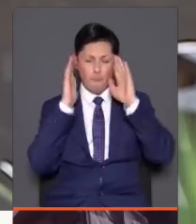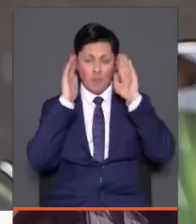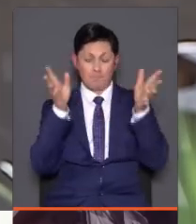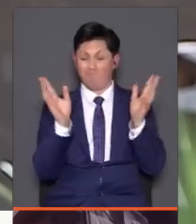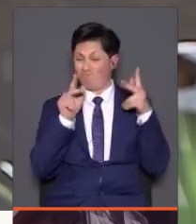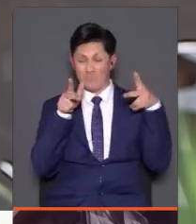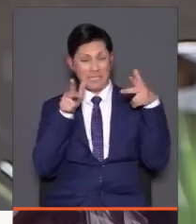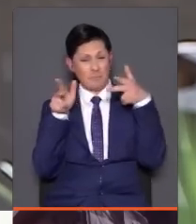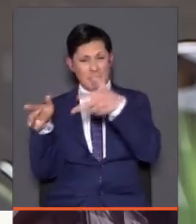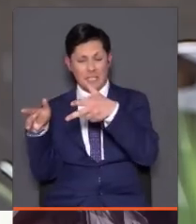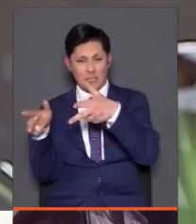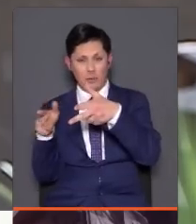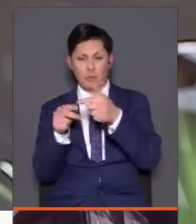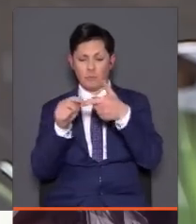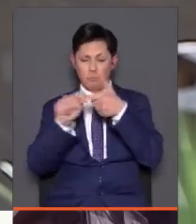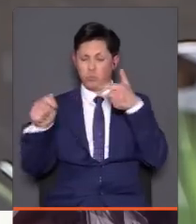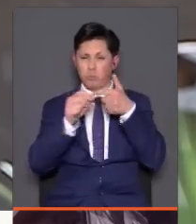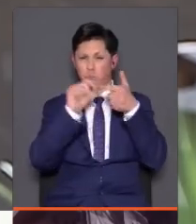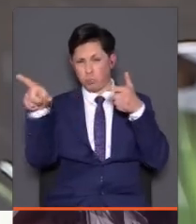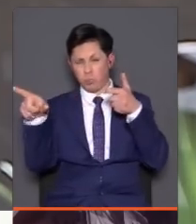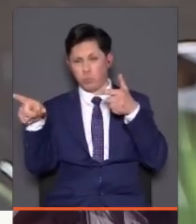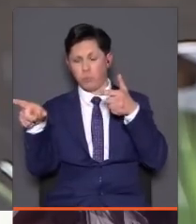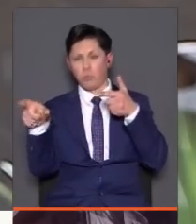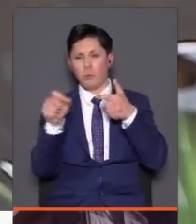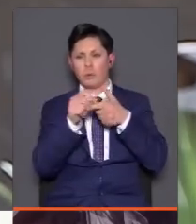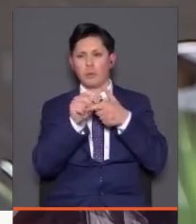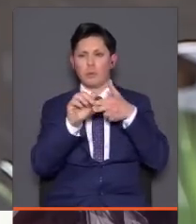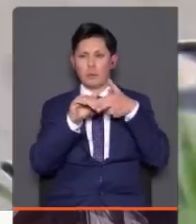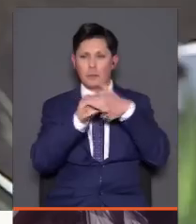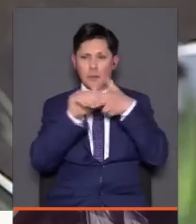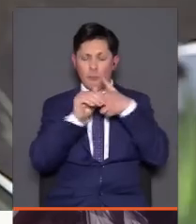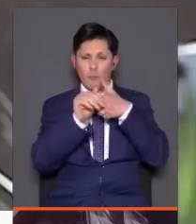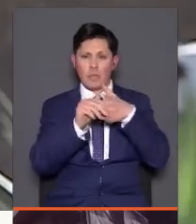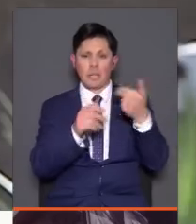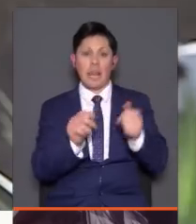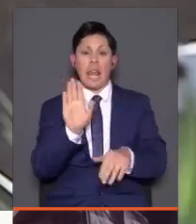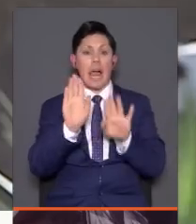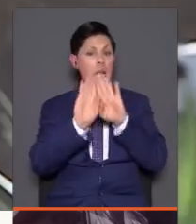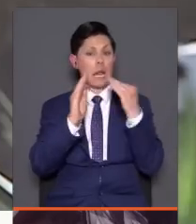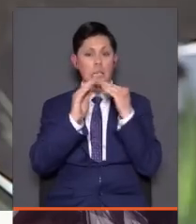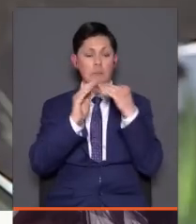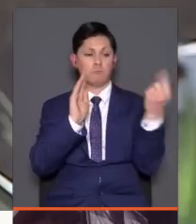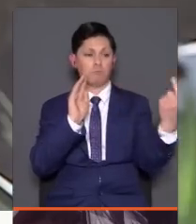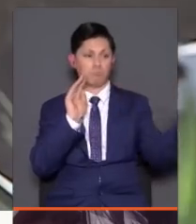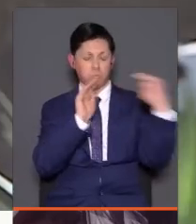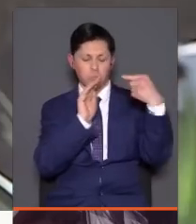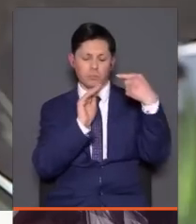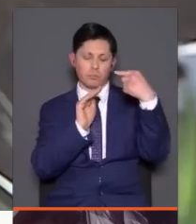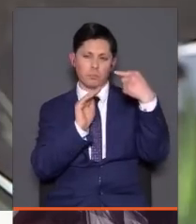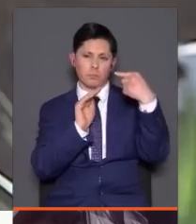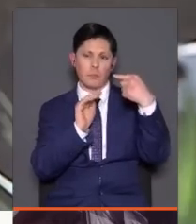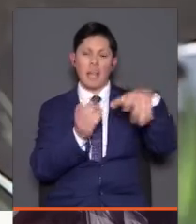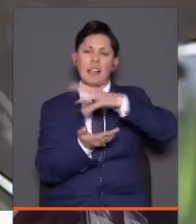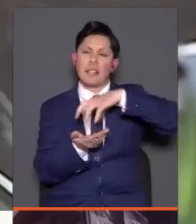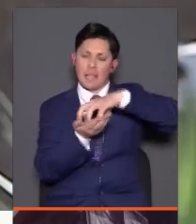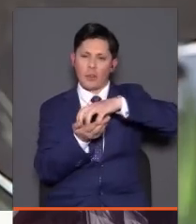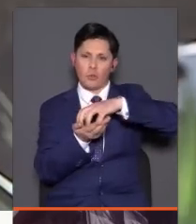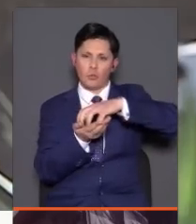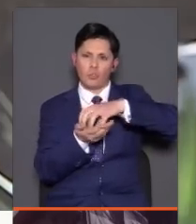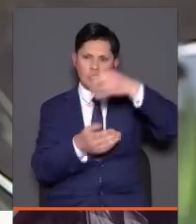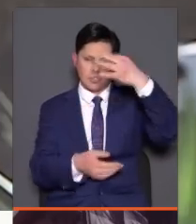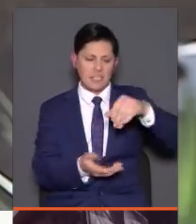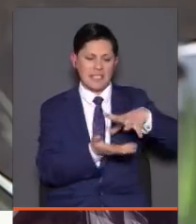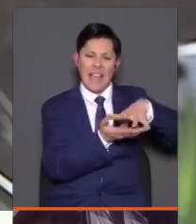bala que se escapa, el que maten a alguien afuera de la puerta de tu casa. ¿No se avanza rápido? Territorios, estoy seguro, de